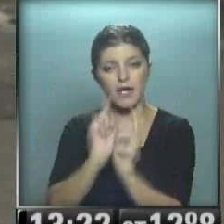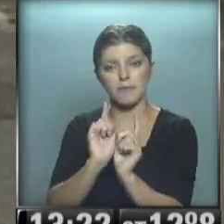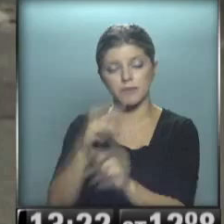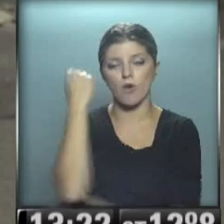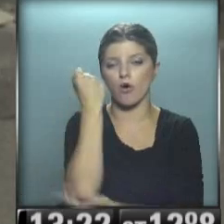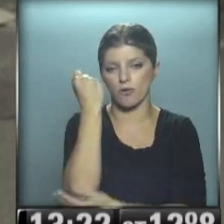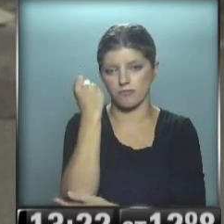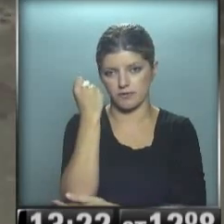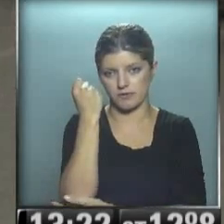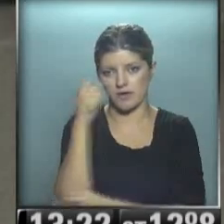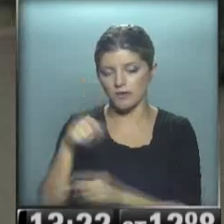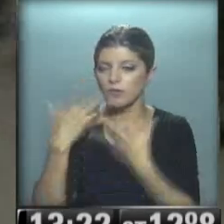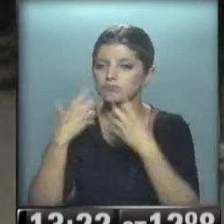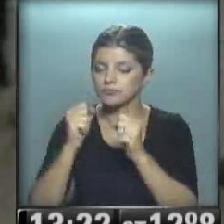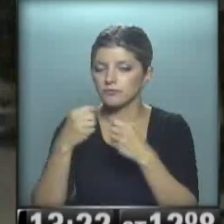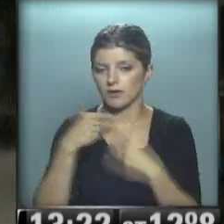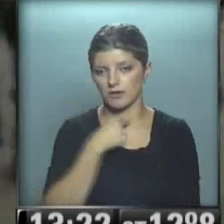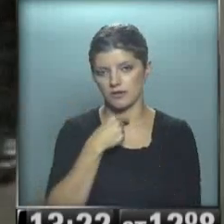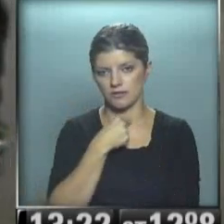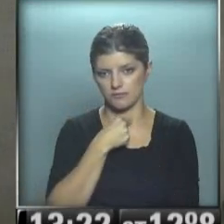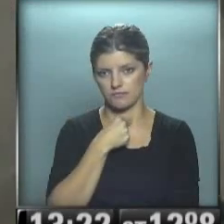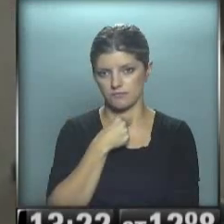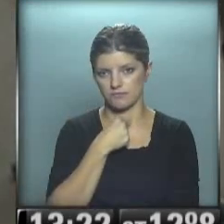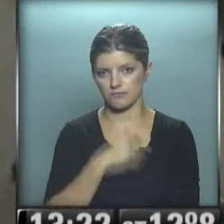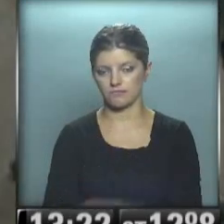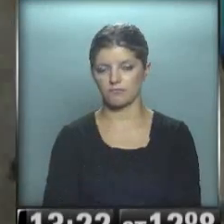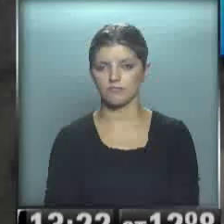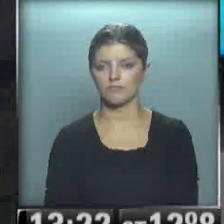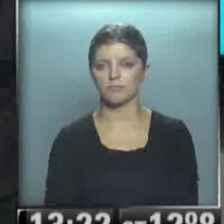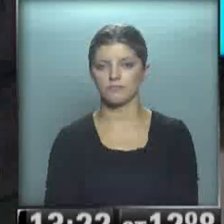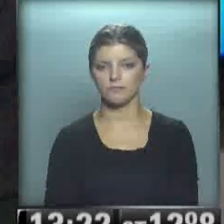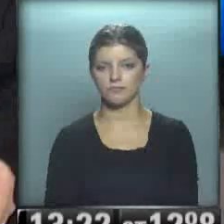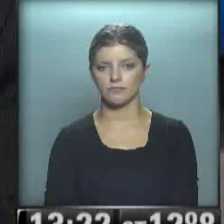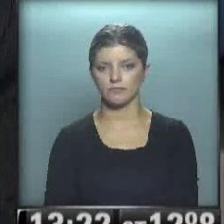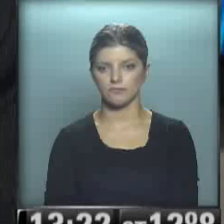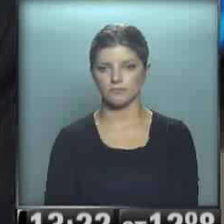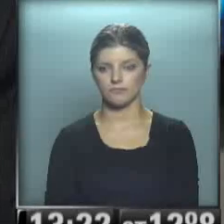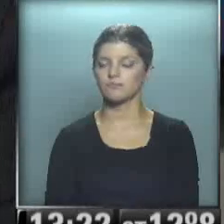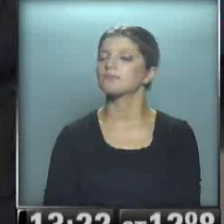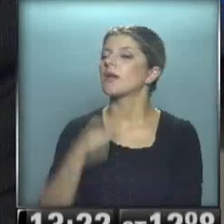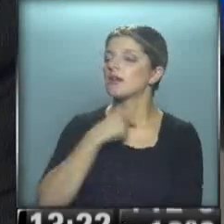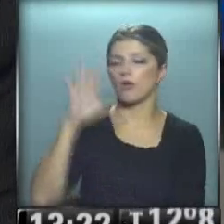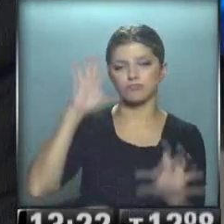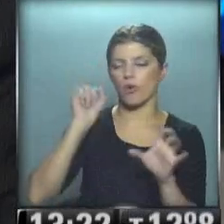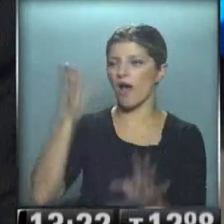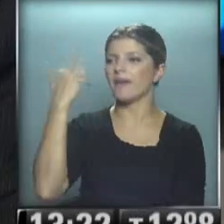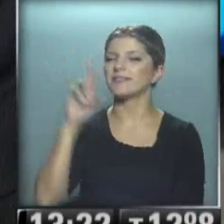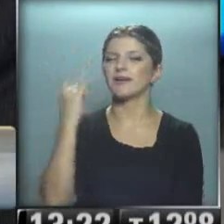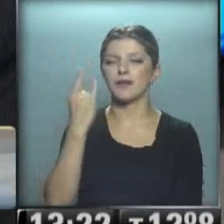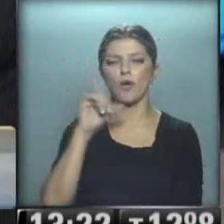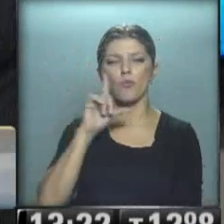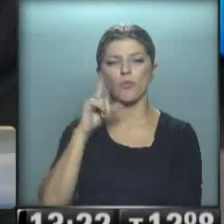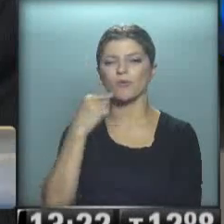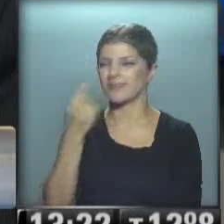economía globalizada. Quería recordar lo que dijo Raúl de la Torre al comienzo